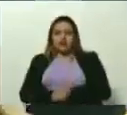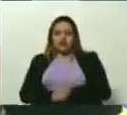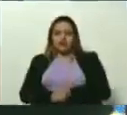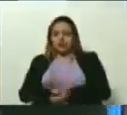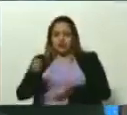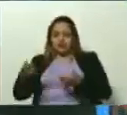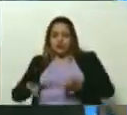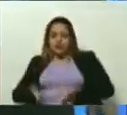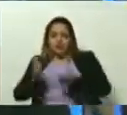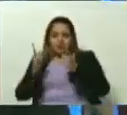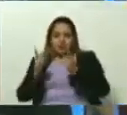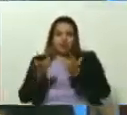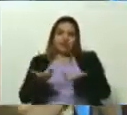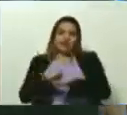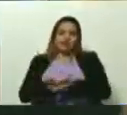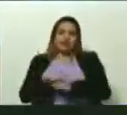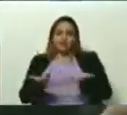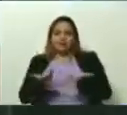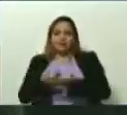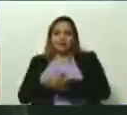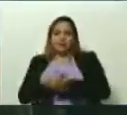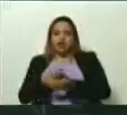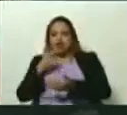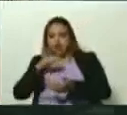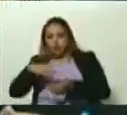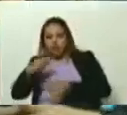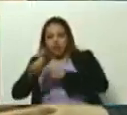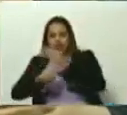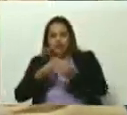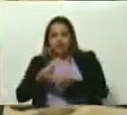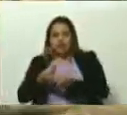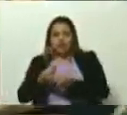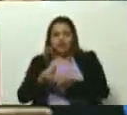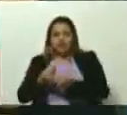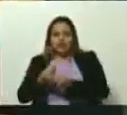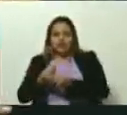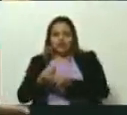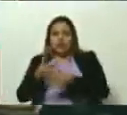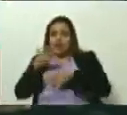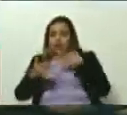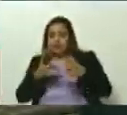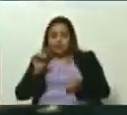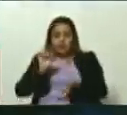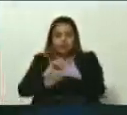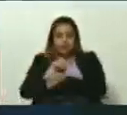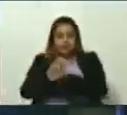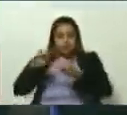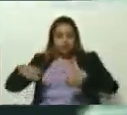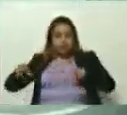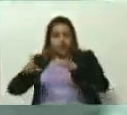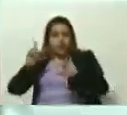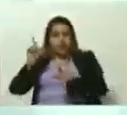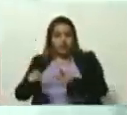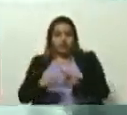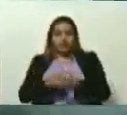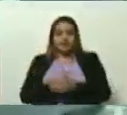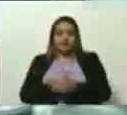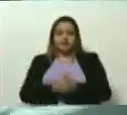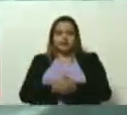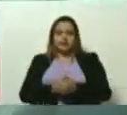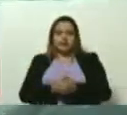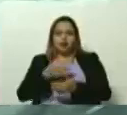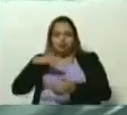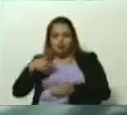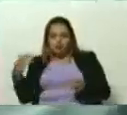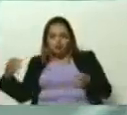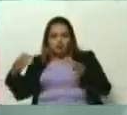permite no poder realizar tanto los actos judiciales de los establecimientos penitenciarios y también poder